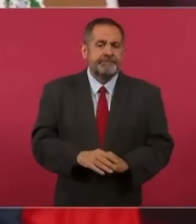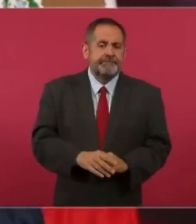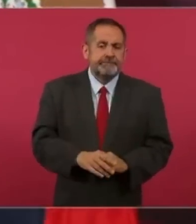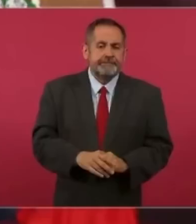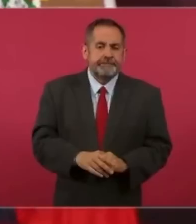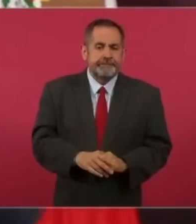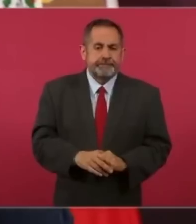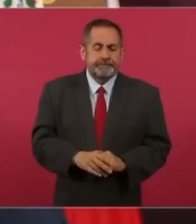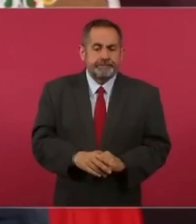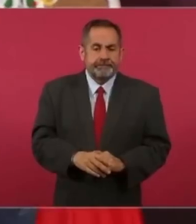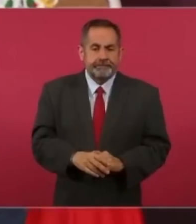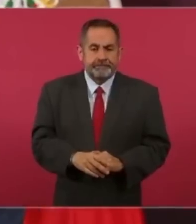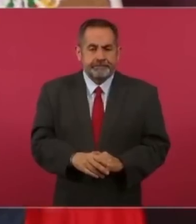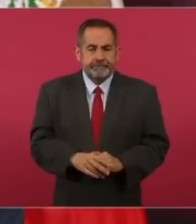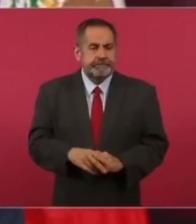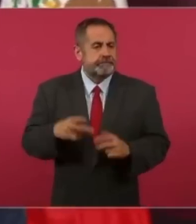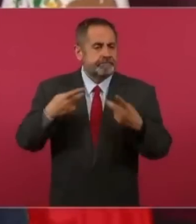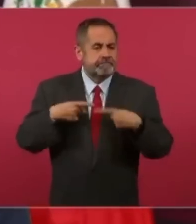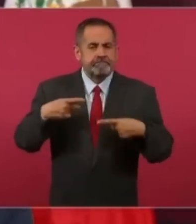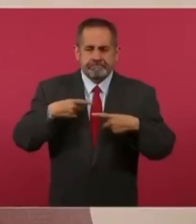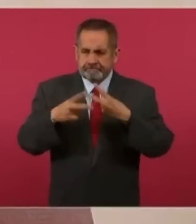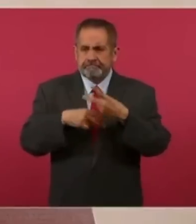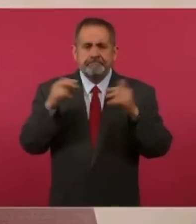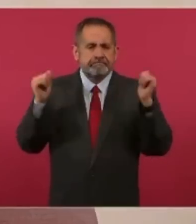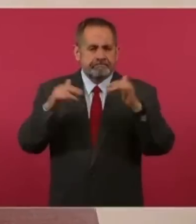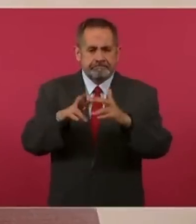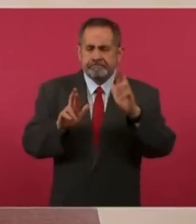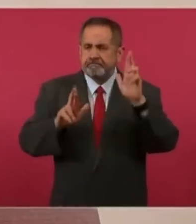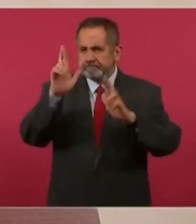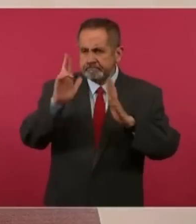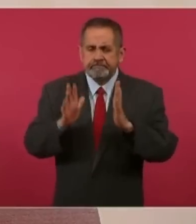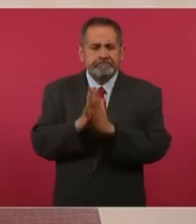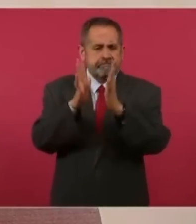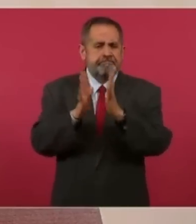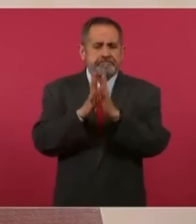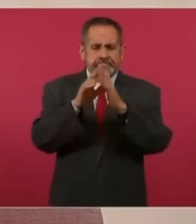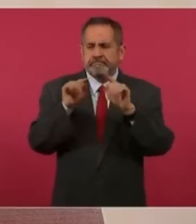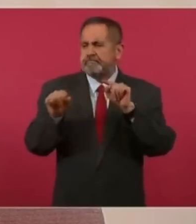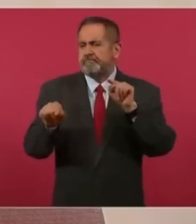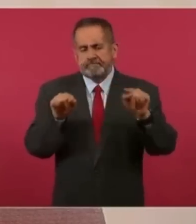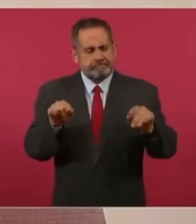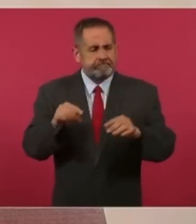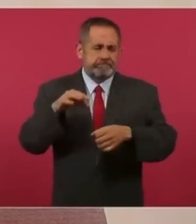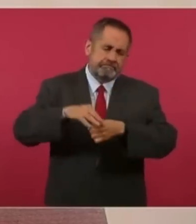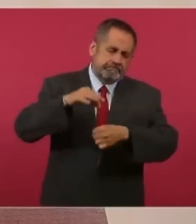la gente participó y